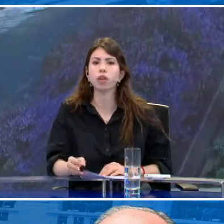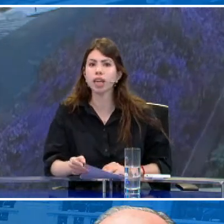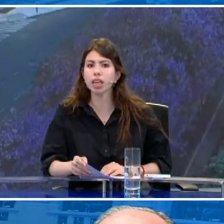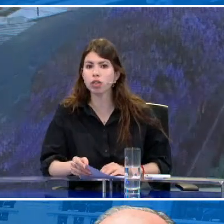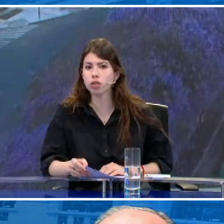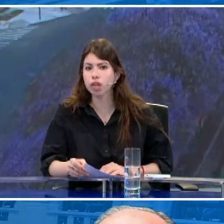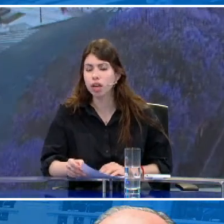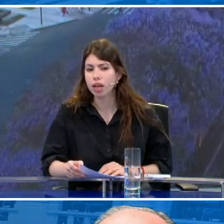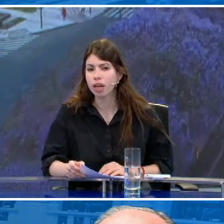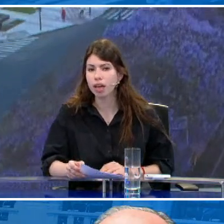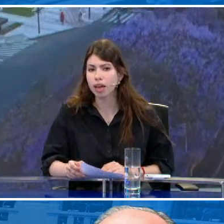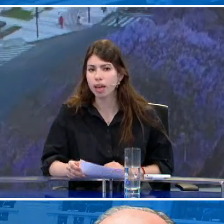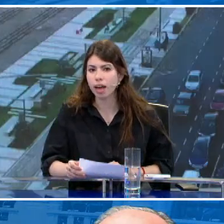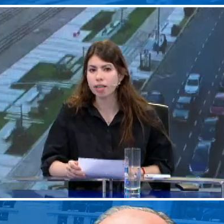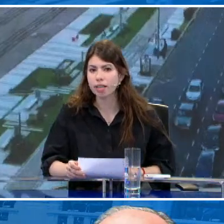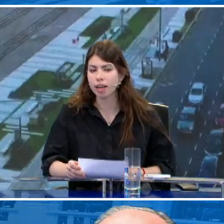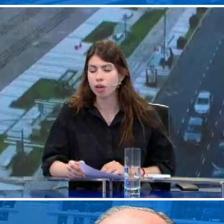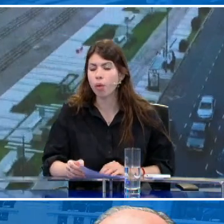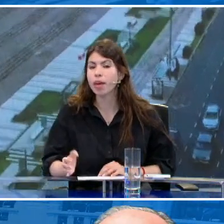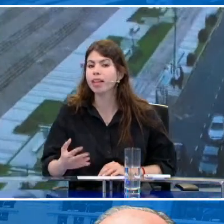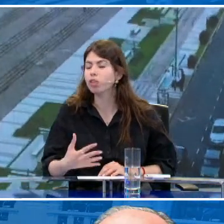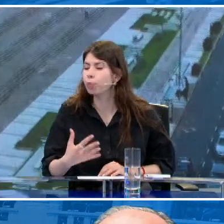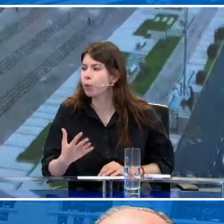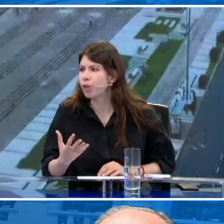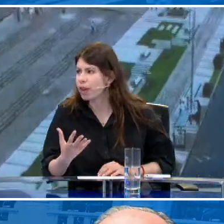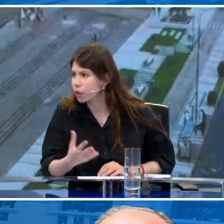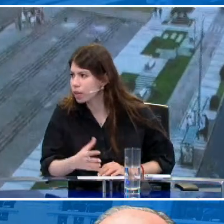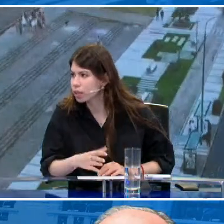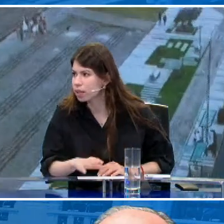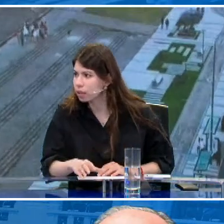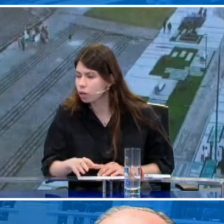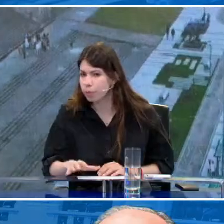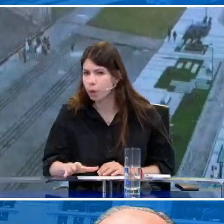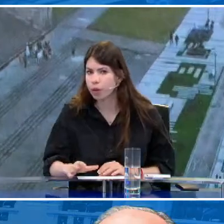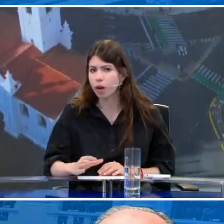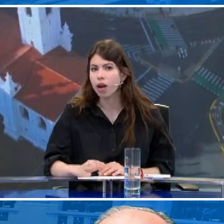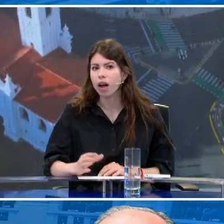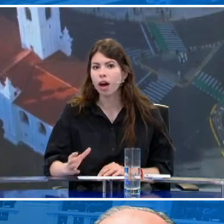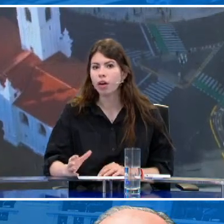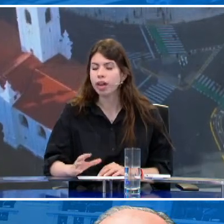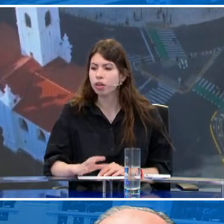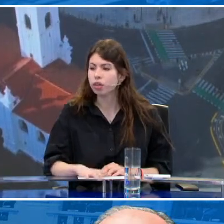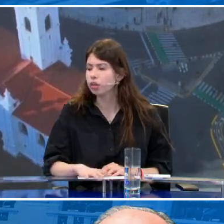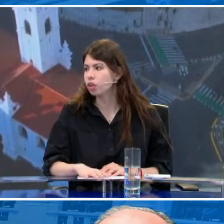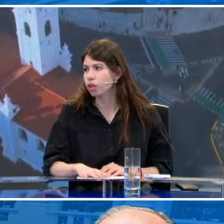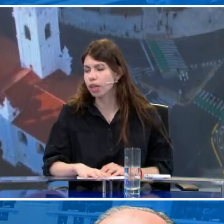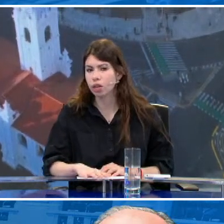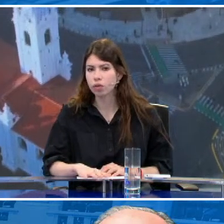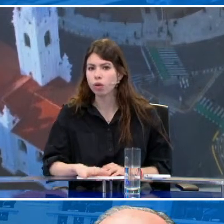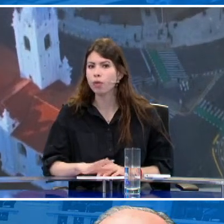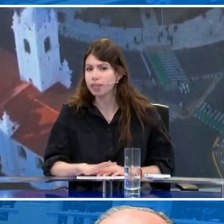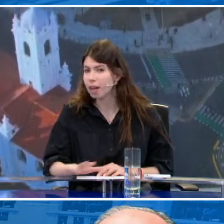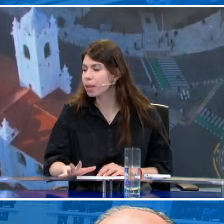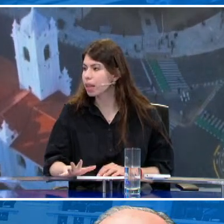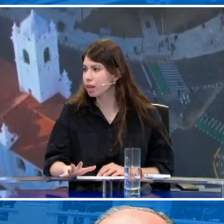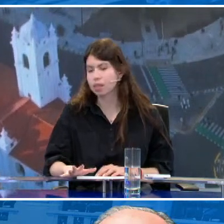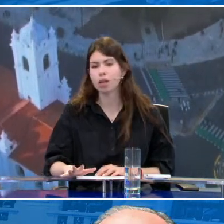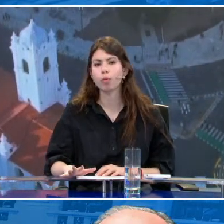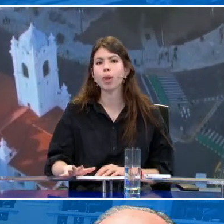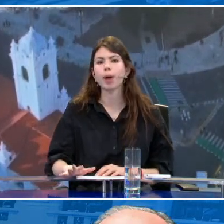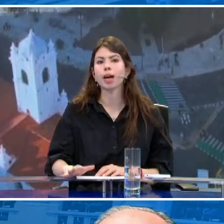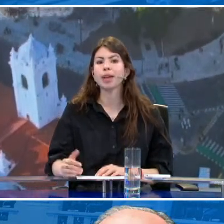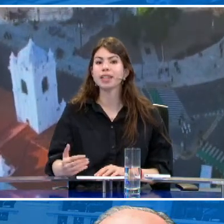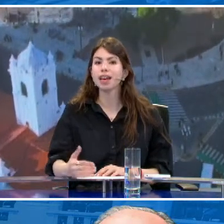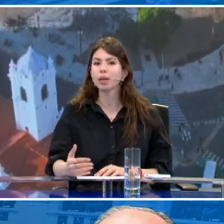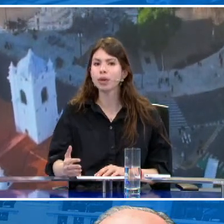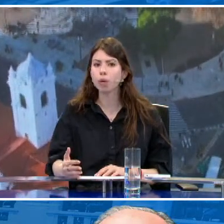de los decretos, así que no había tanto poder de daño en ese sentido, pero bueno, ahora con los decretos oficialmente rechazados por